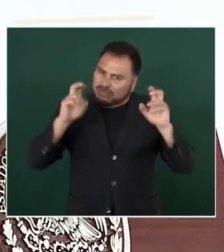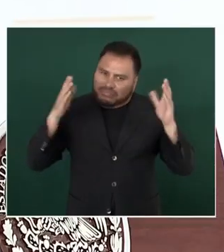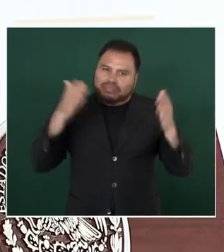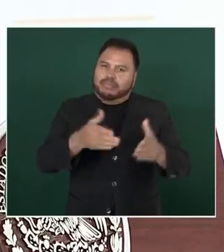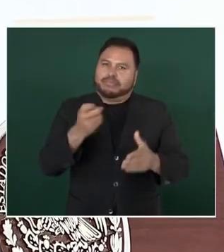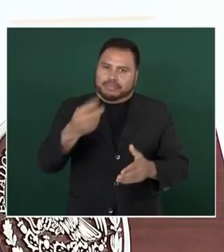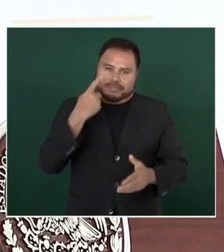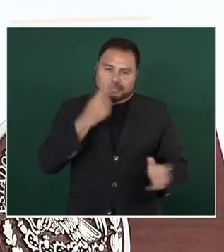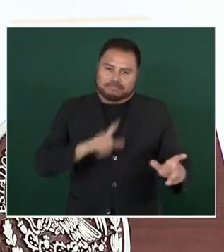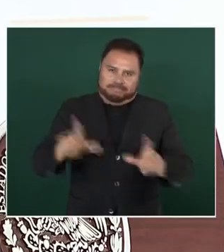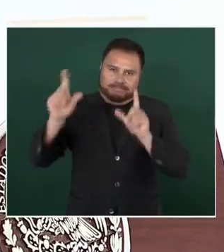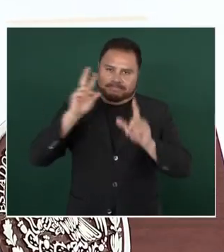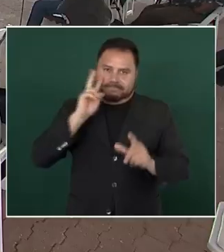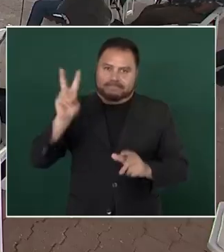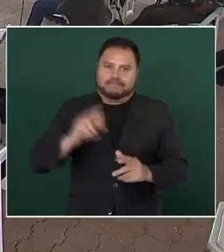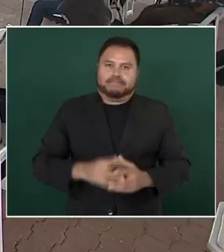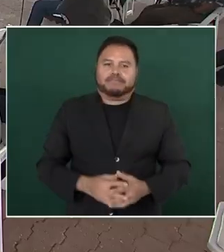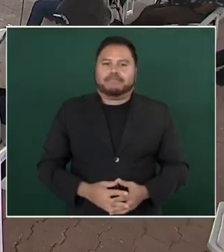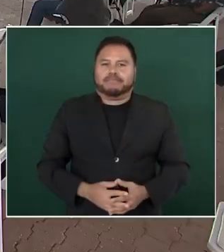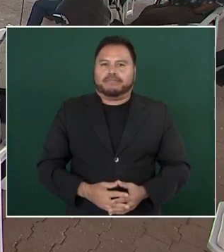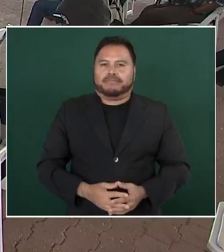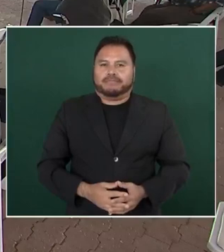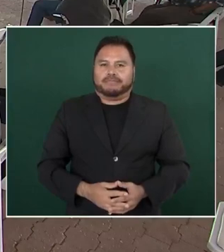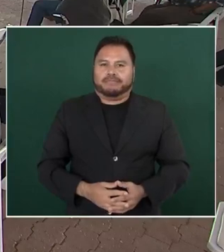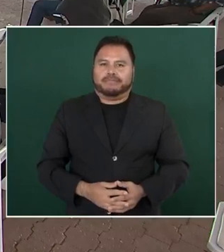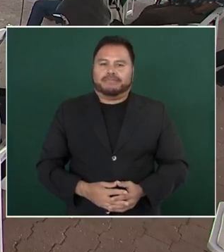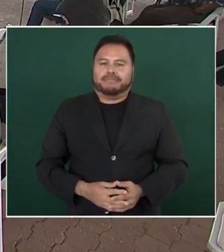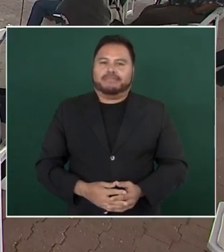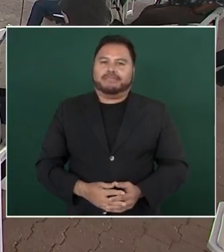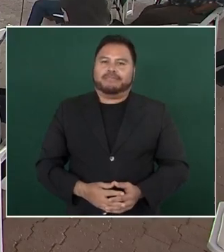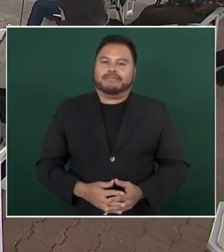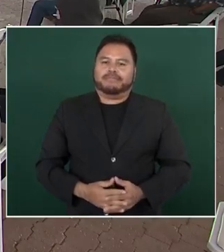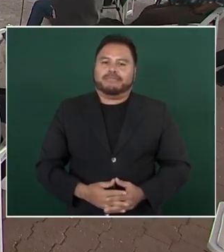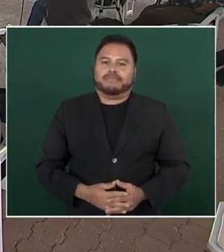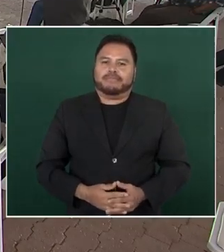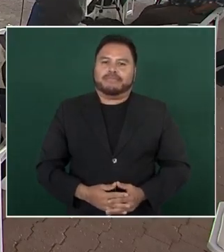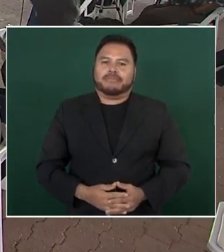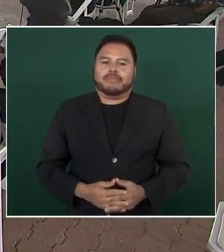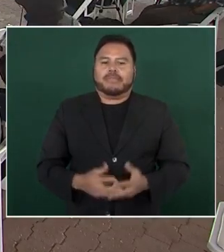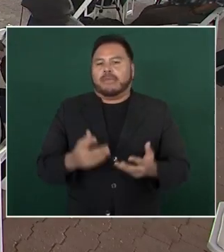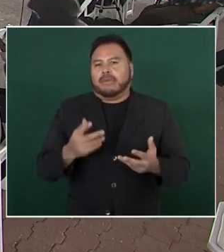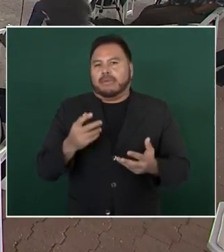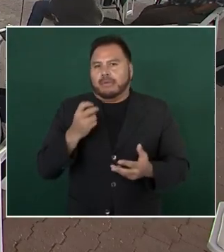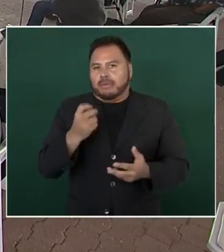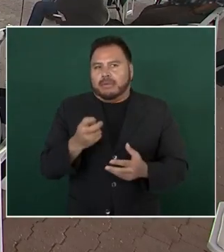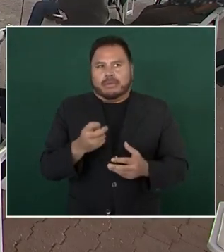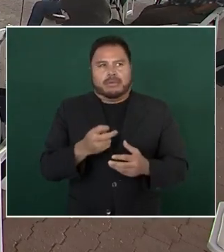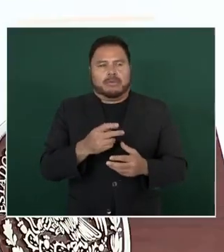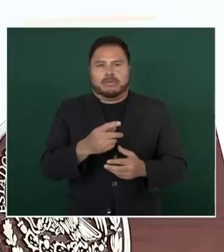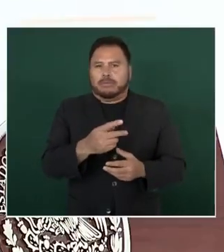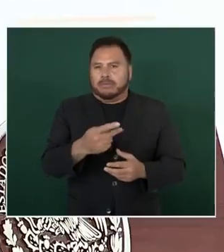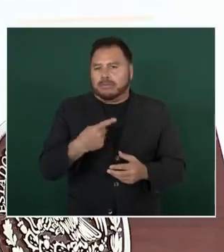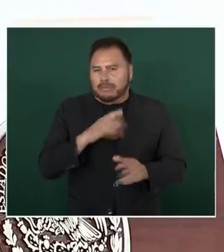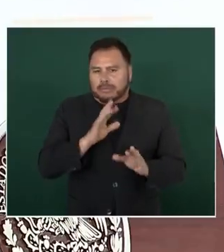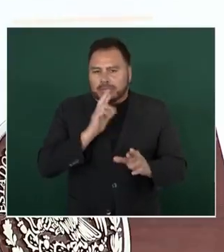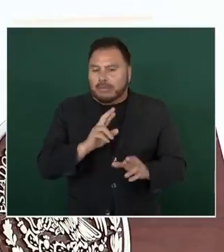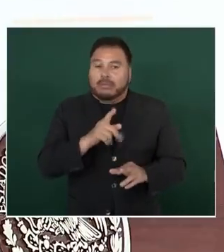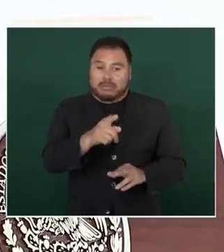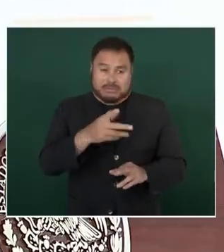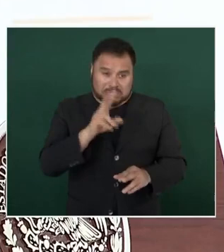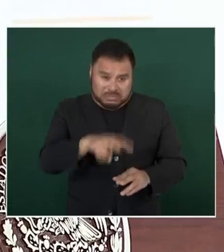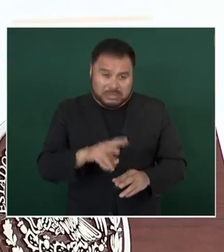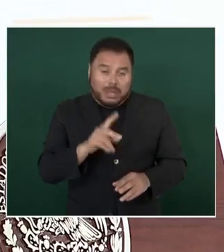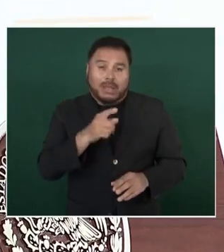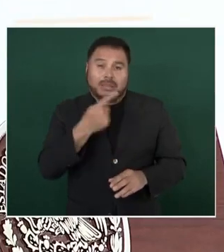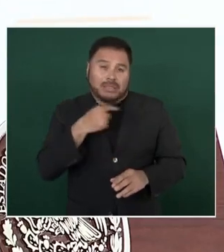en este tipo de cosas, ¿no? ¿Califica los comentarios como politiquería? No le puedo decir eso, ¿no? Pero para si tienen pruebas, que lo